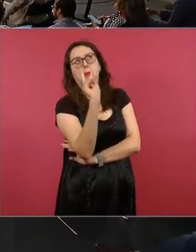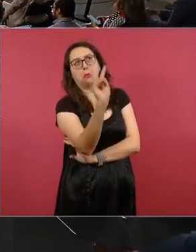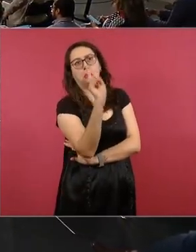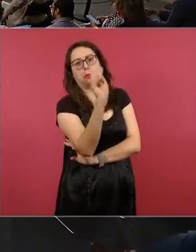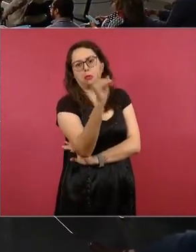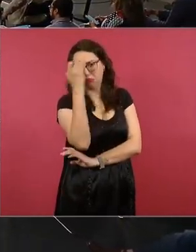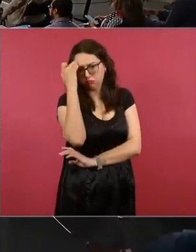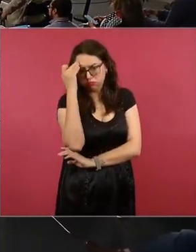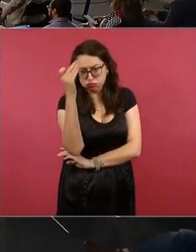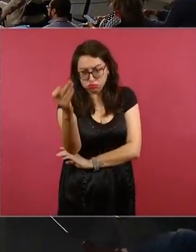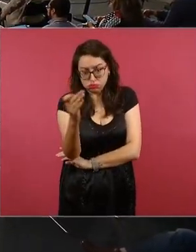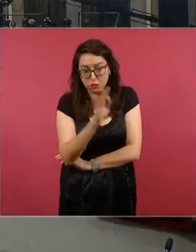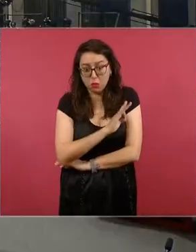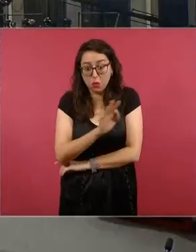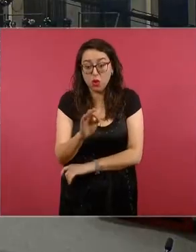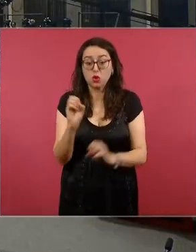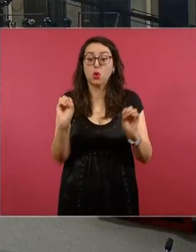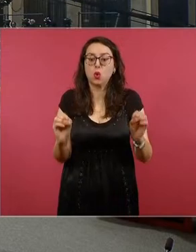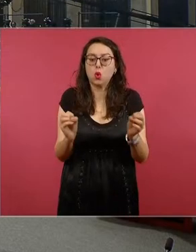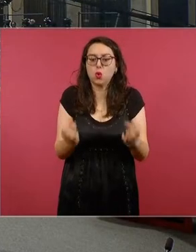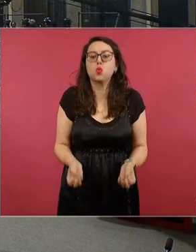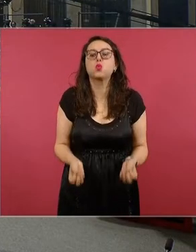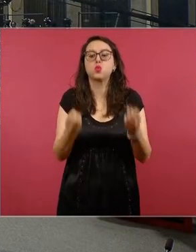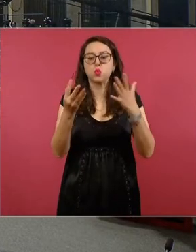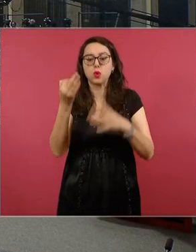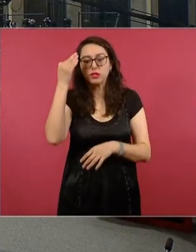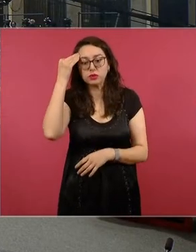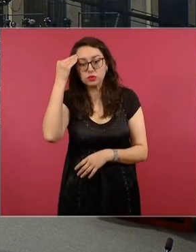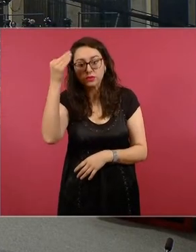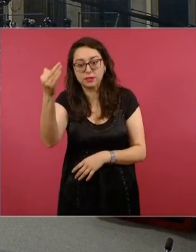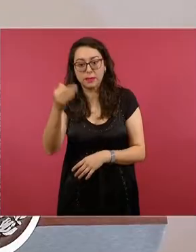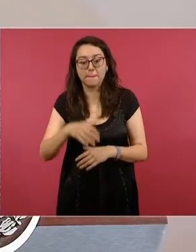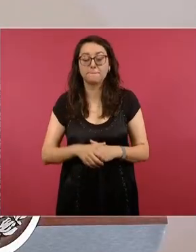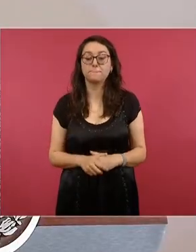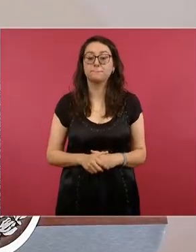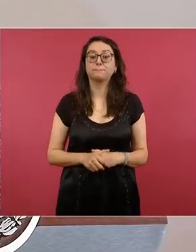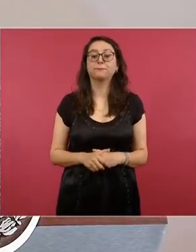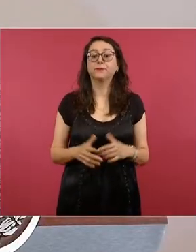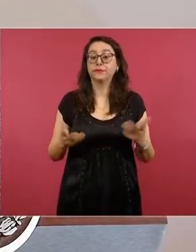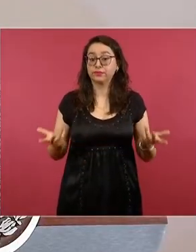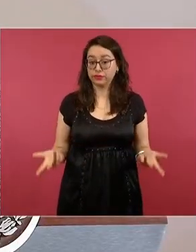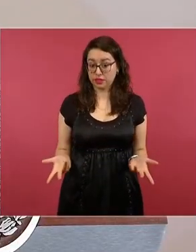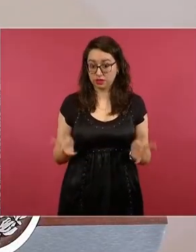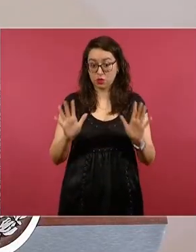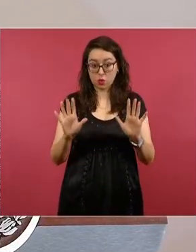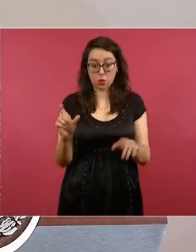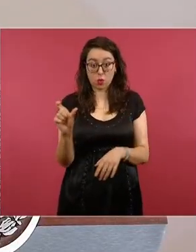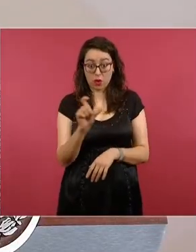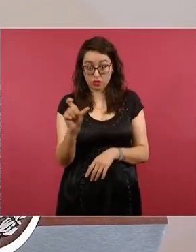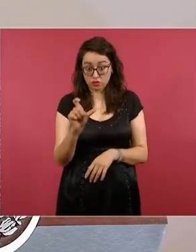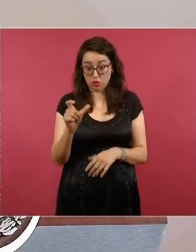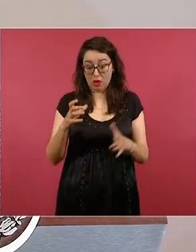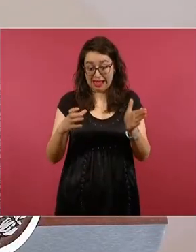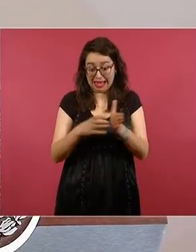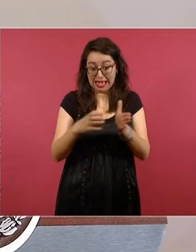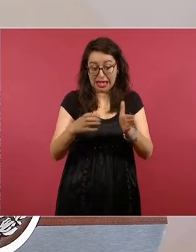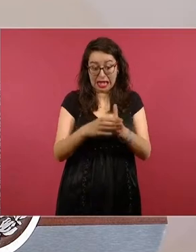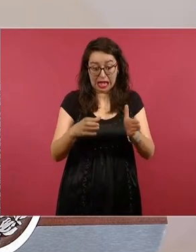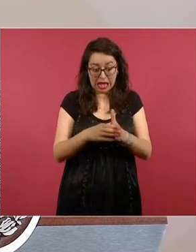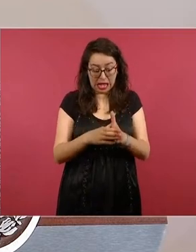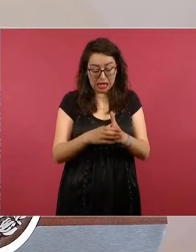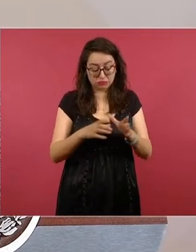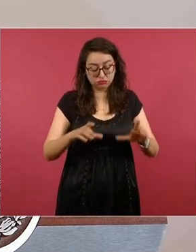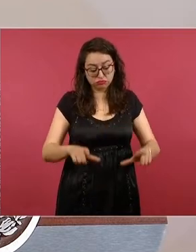para no causar un daño en la sí. retina. Gracias. Para esta pregunta, si es por proyección, pues puede apreciarse durante todo el